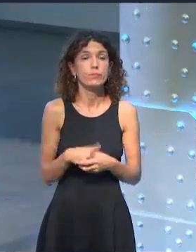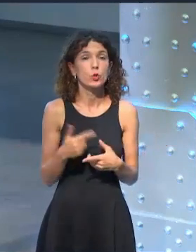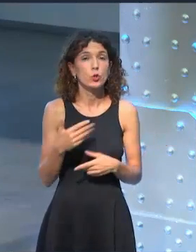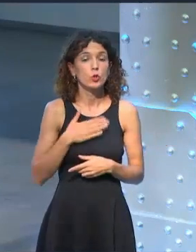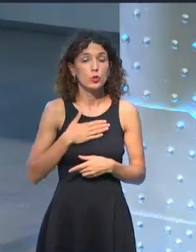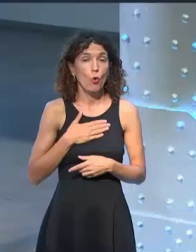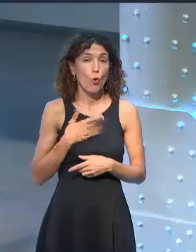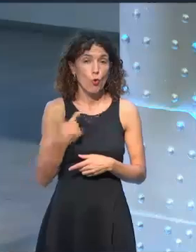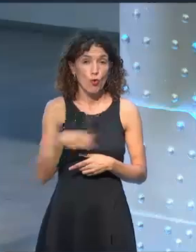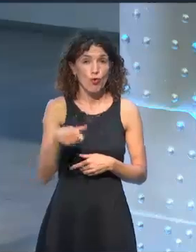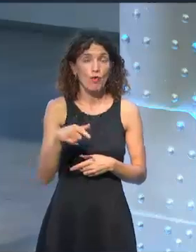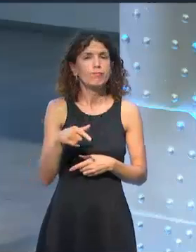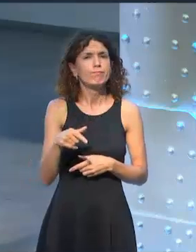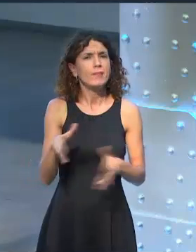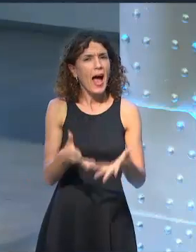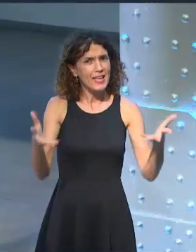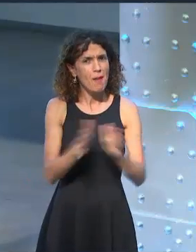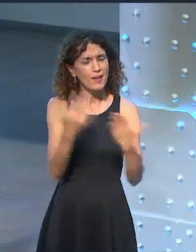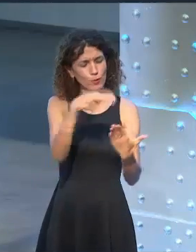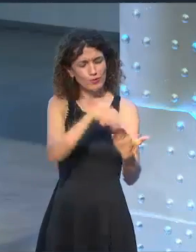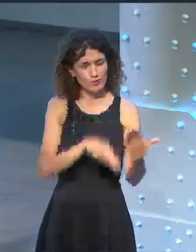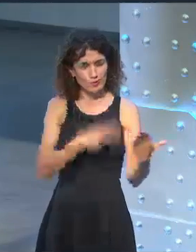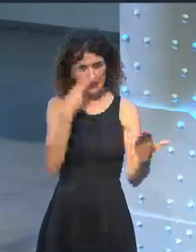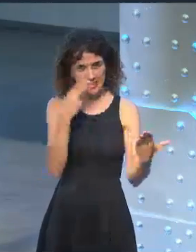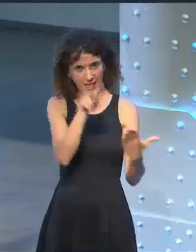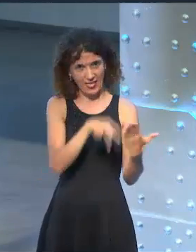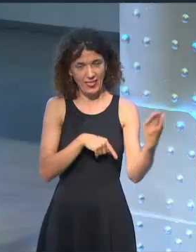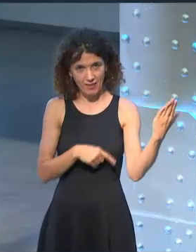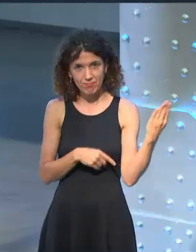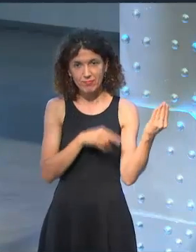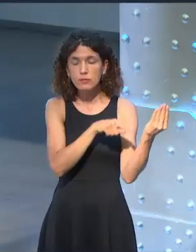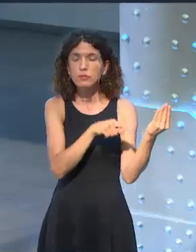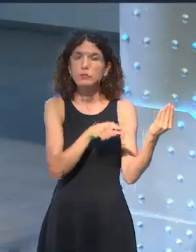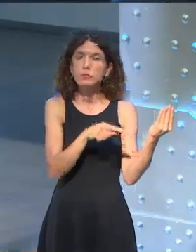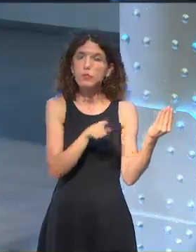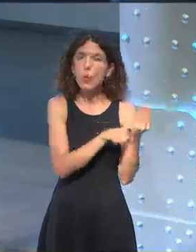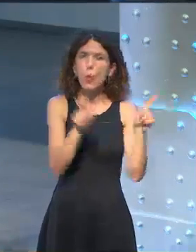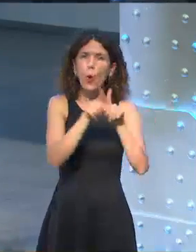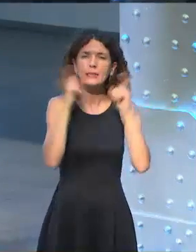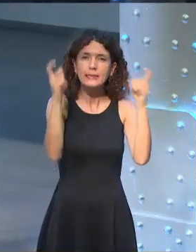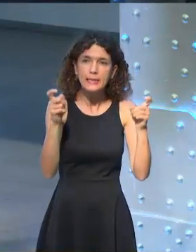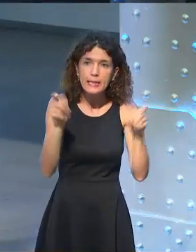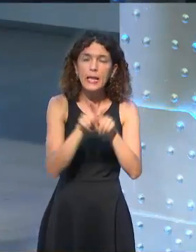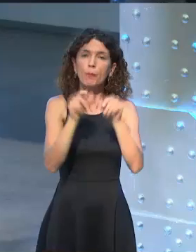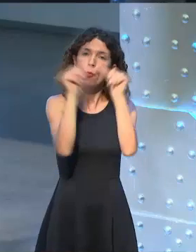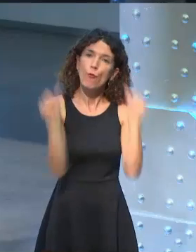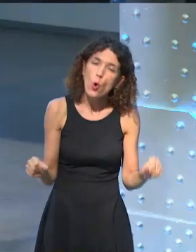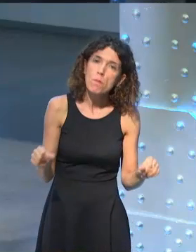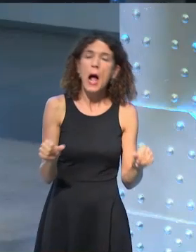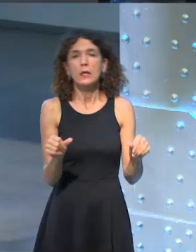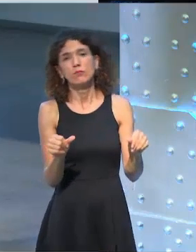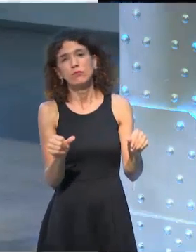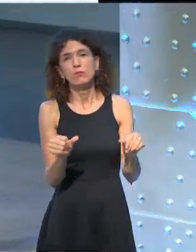Yo os animaría a que leáis el libro. Se trata de un libro que intenta dar de una manera